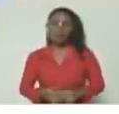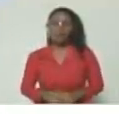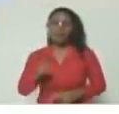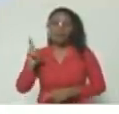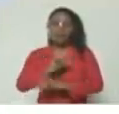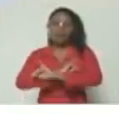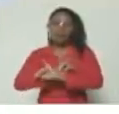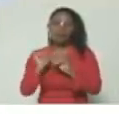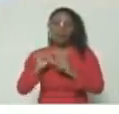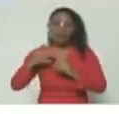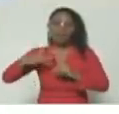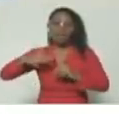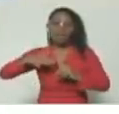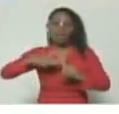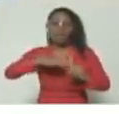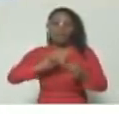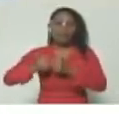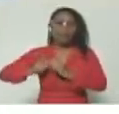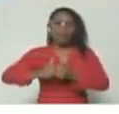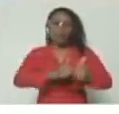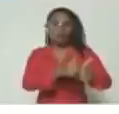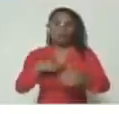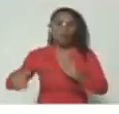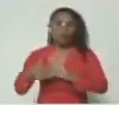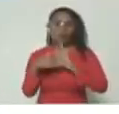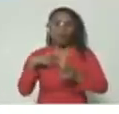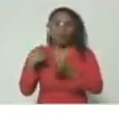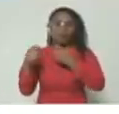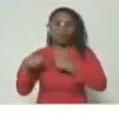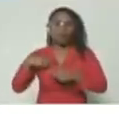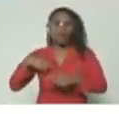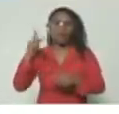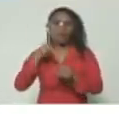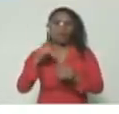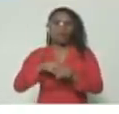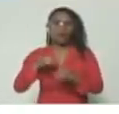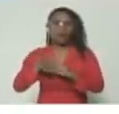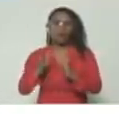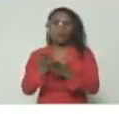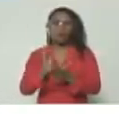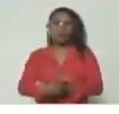cesar la persecución contra la venta del petróleo venezolano en el mundo.